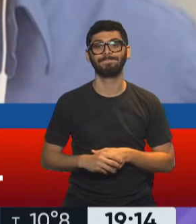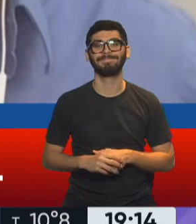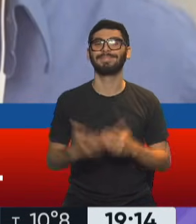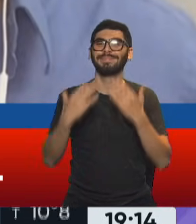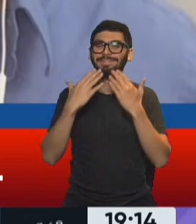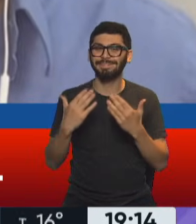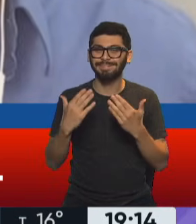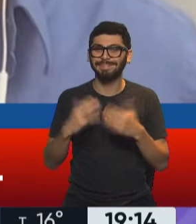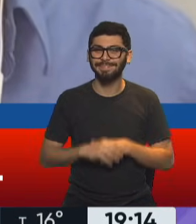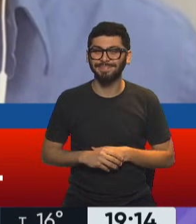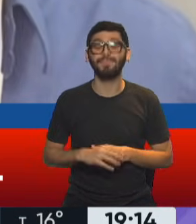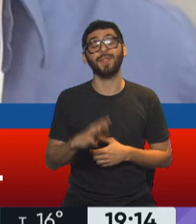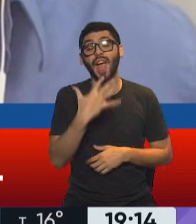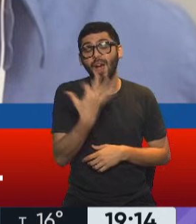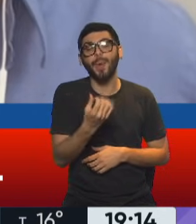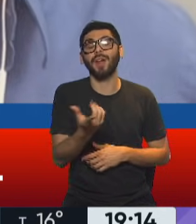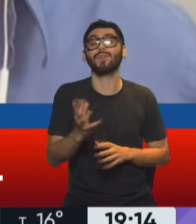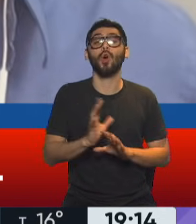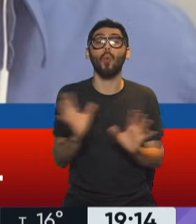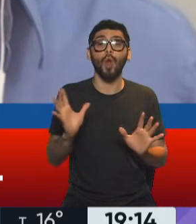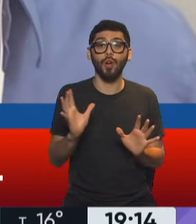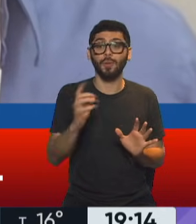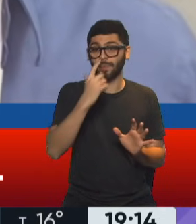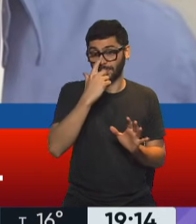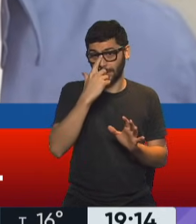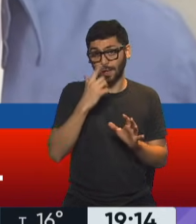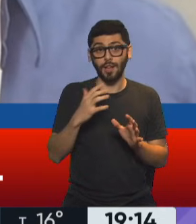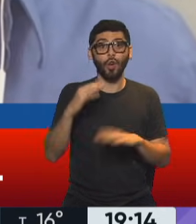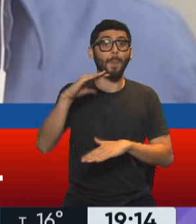Gracias, Pablo. Está muy bien, es así, Gaby. Bueno, esta